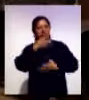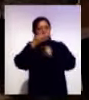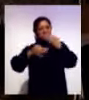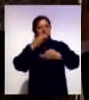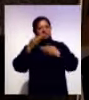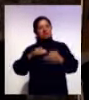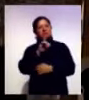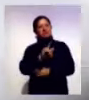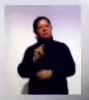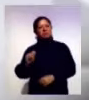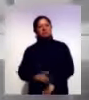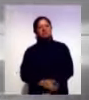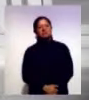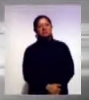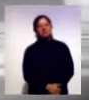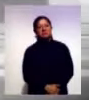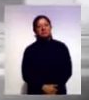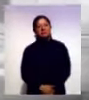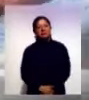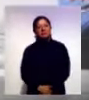Temolsin.